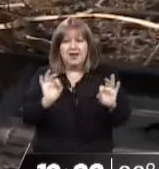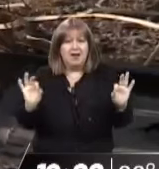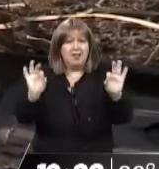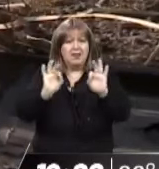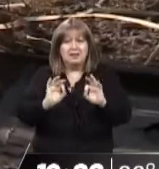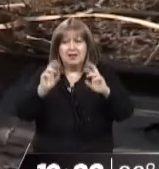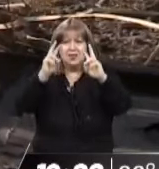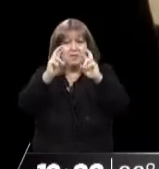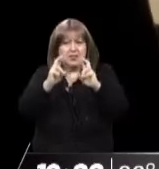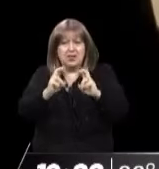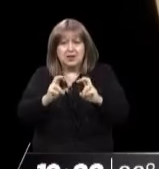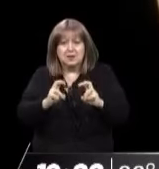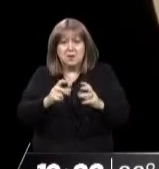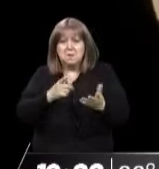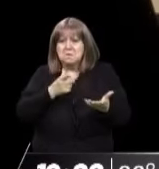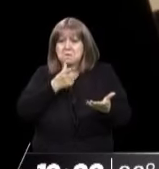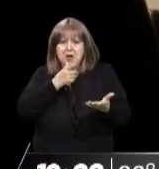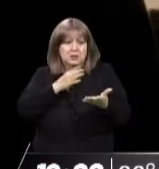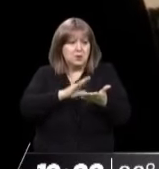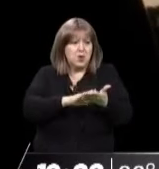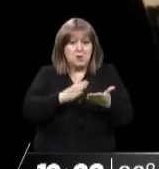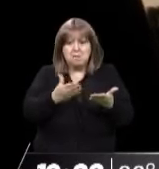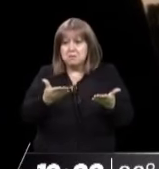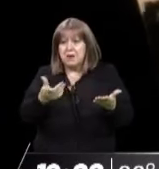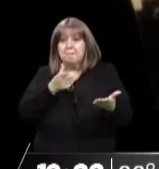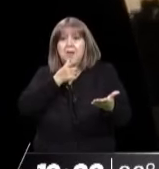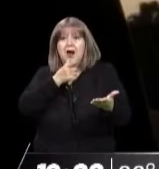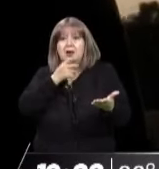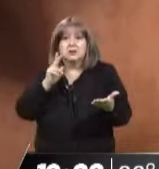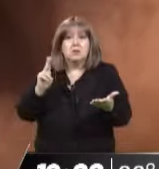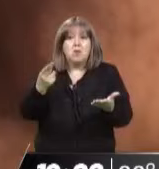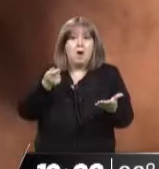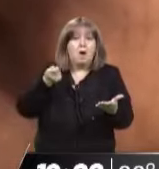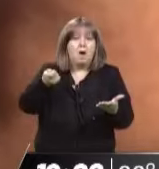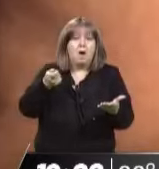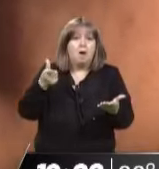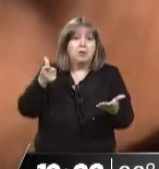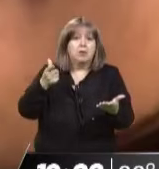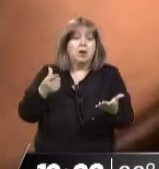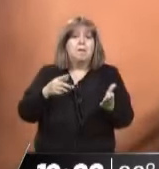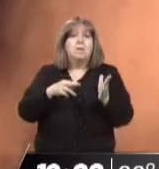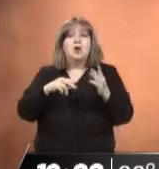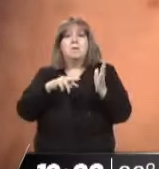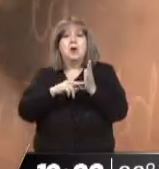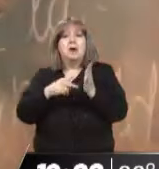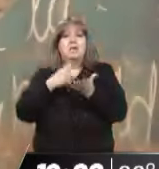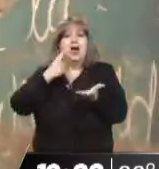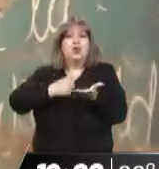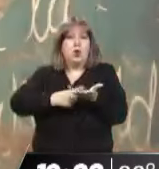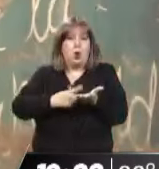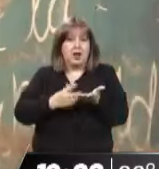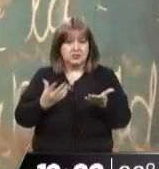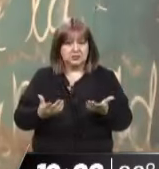avances de la investigación solo dan indicios de que habría sido asesinada por una disputa de drogas. Abigail fue